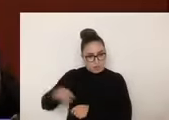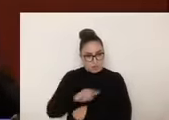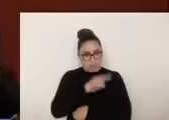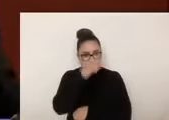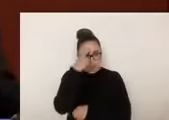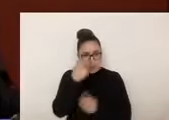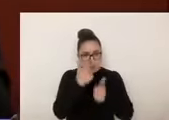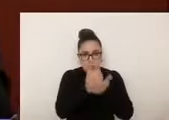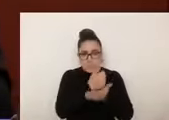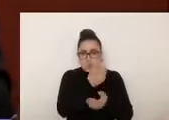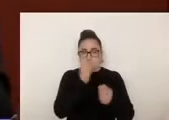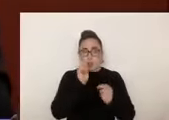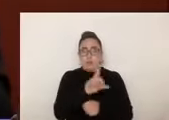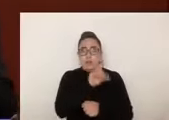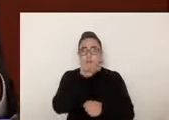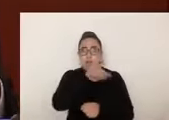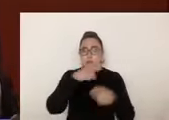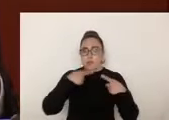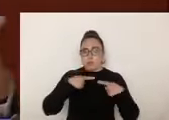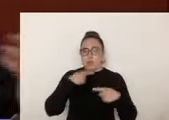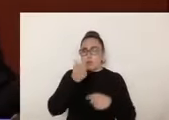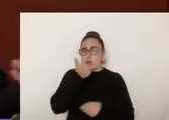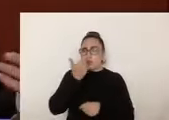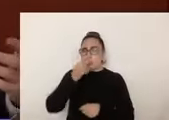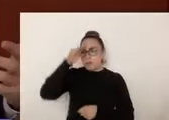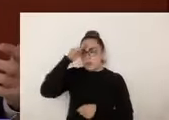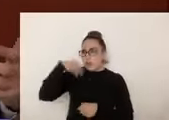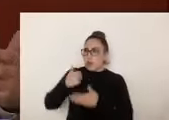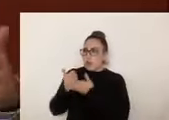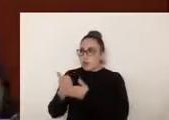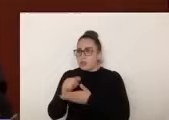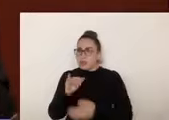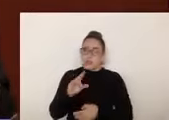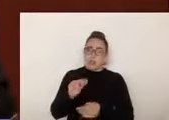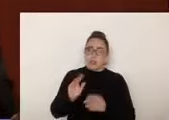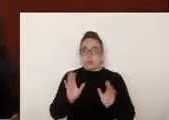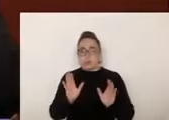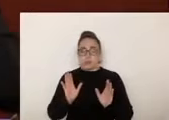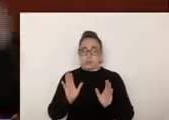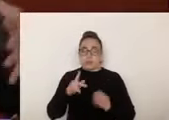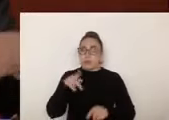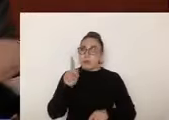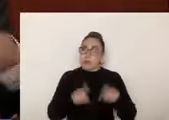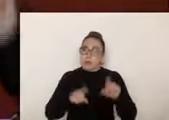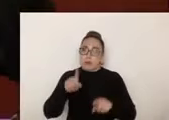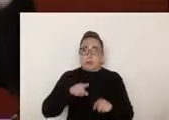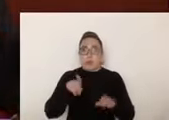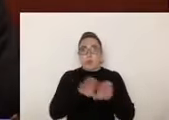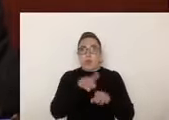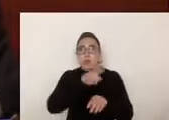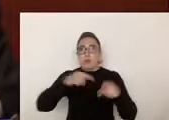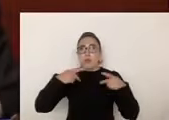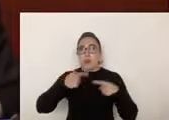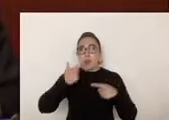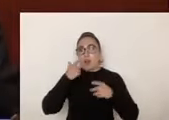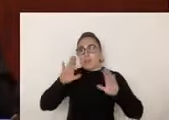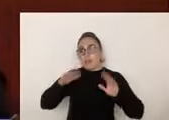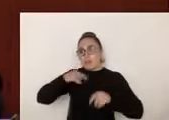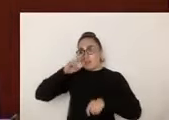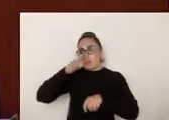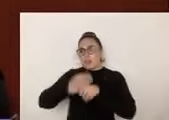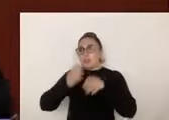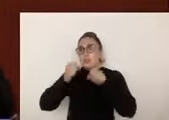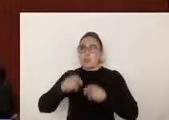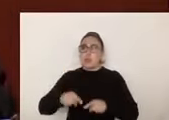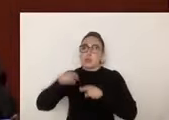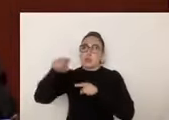bueno, esto de el ayudar o no ayudar, al final depende de cosas que son pues como la difusión de la responsabilidad, alguien lo habrá hecho ya, o de